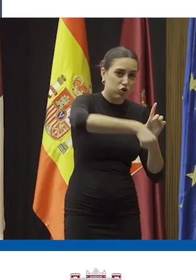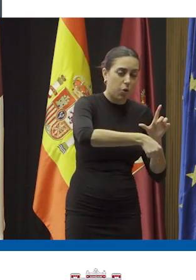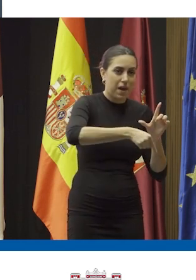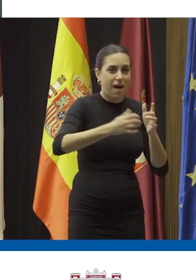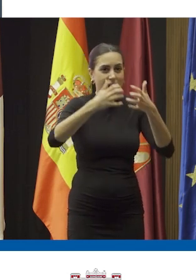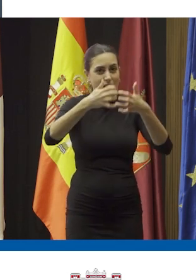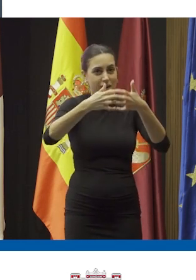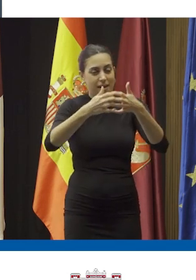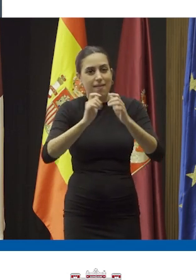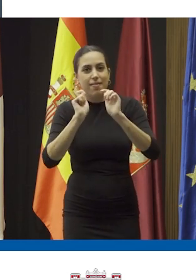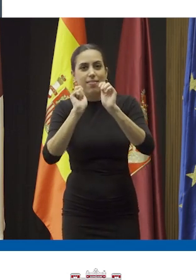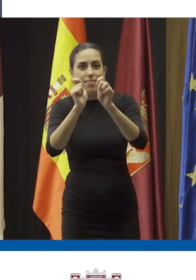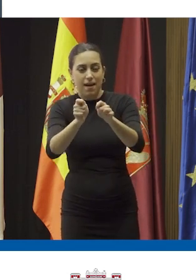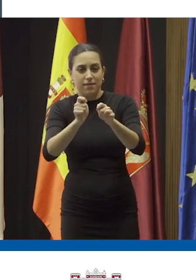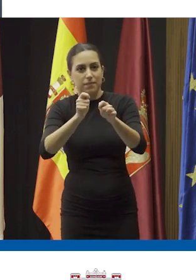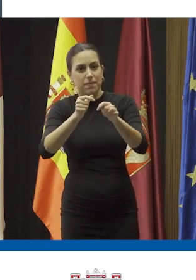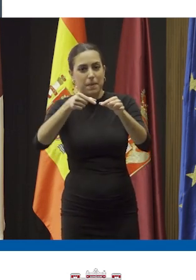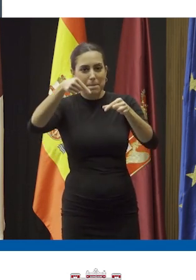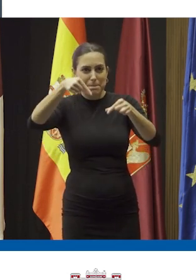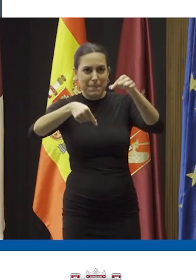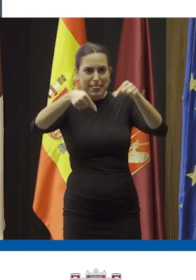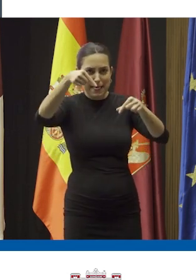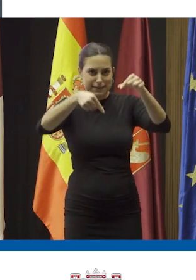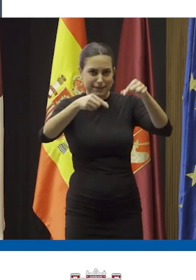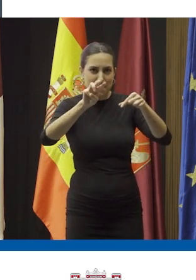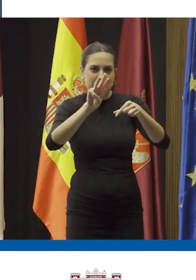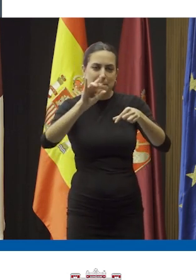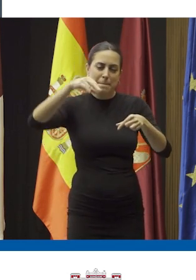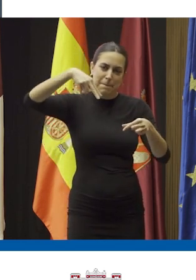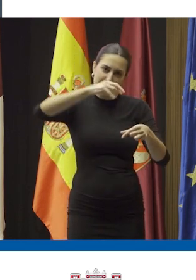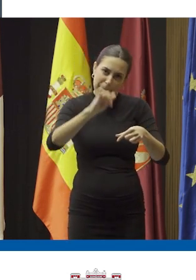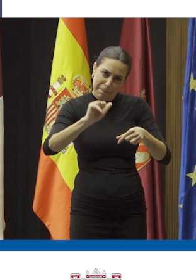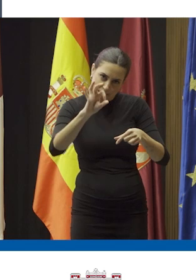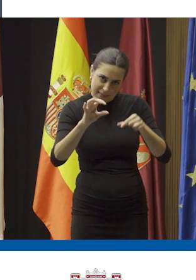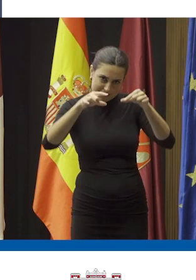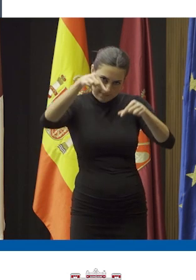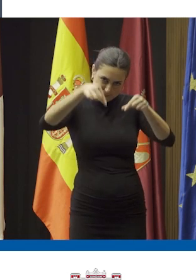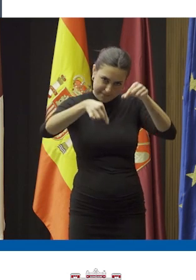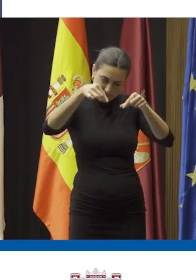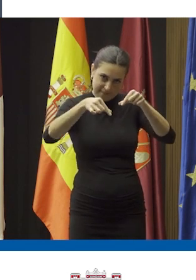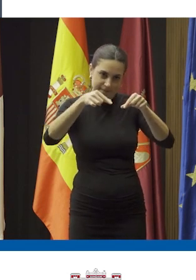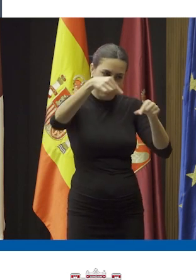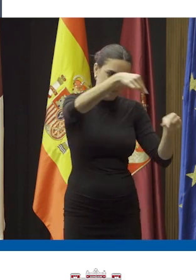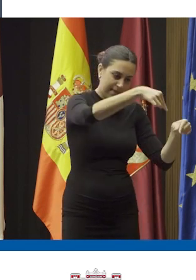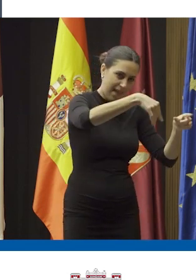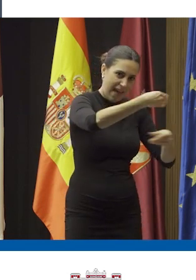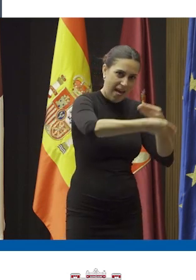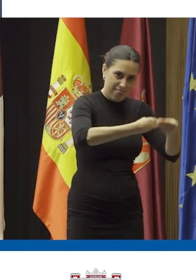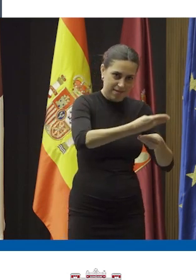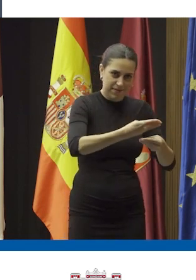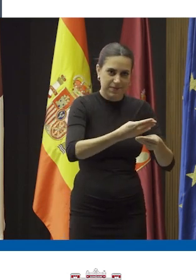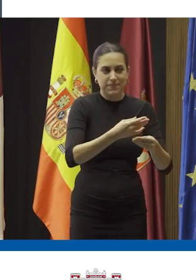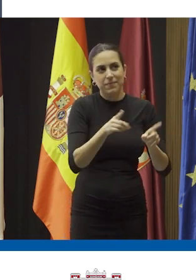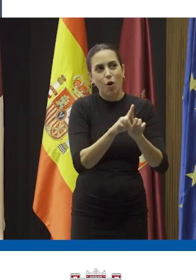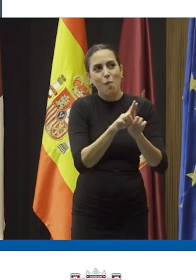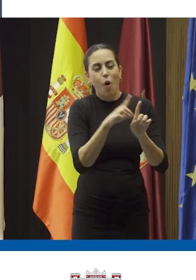a las pinzas robóticas, que curiosamente se ha atrevido a contradecir nada menos que